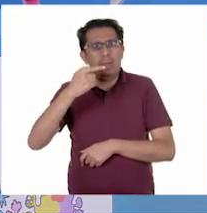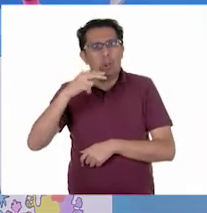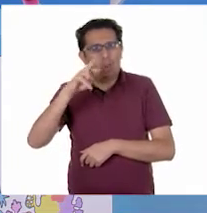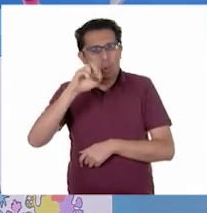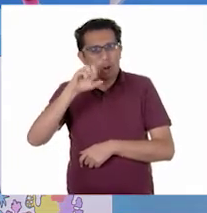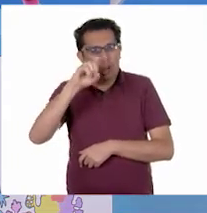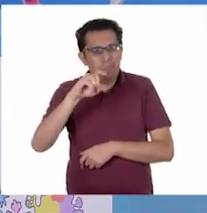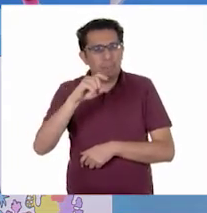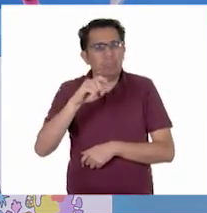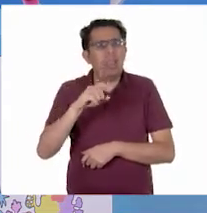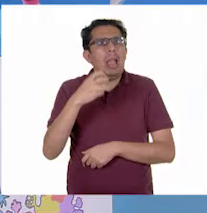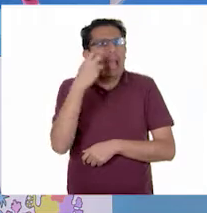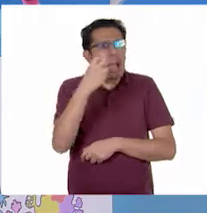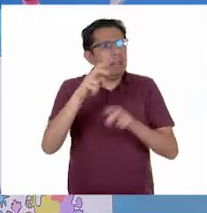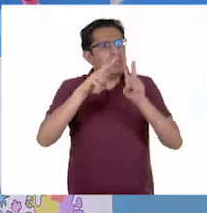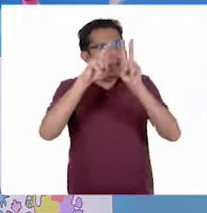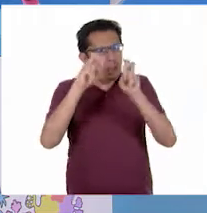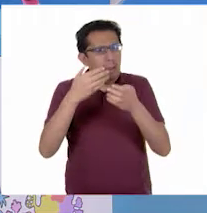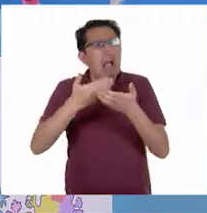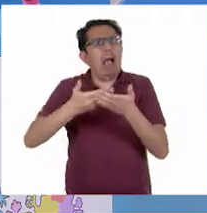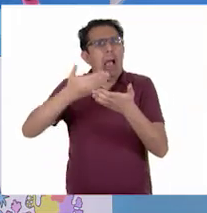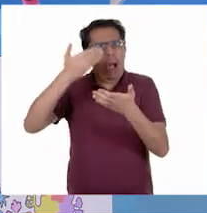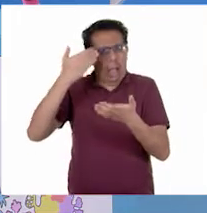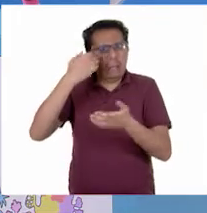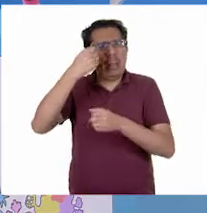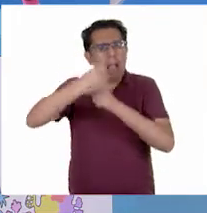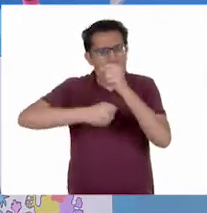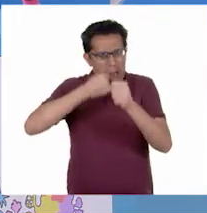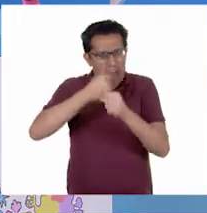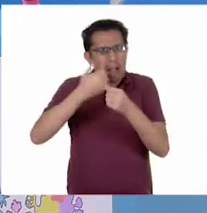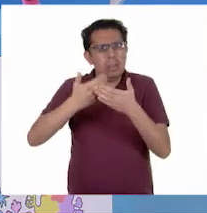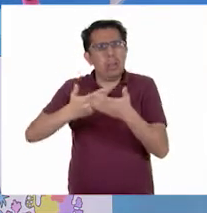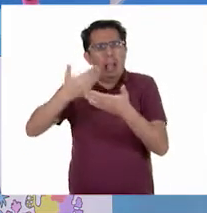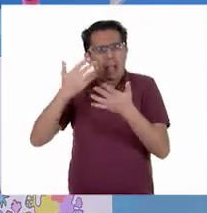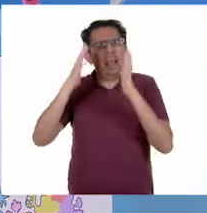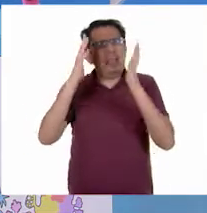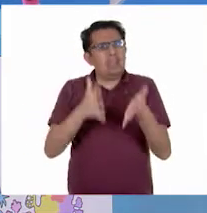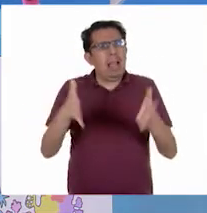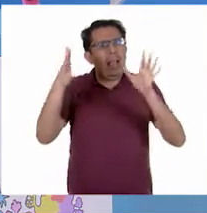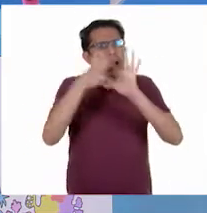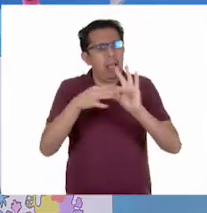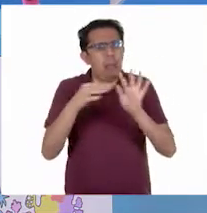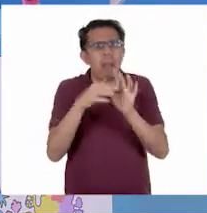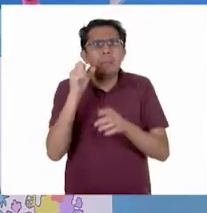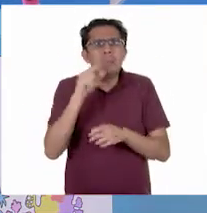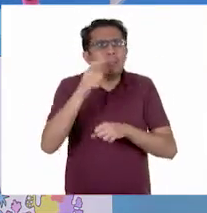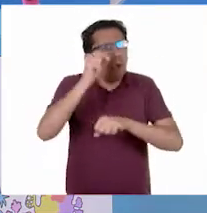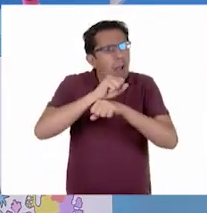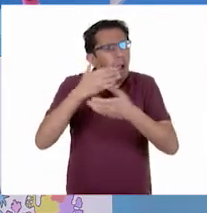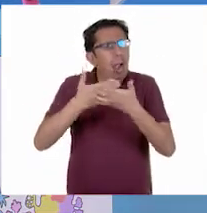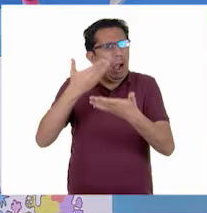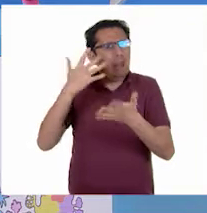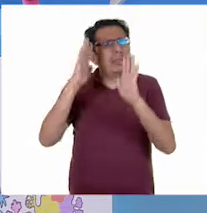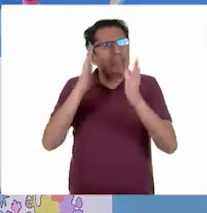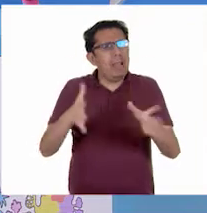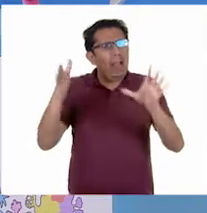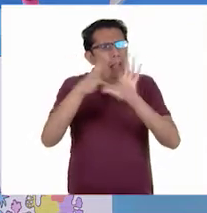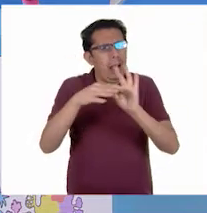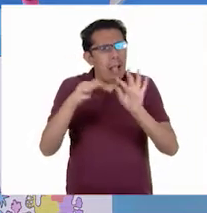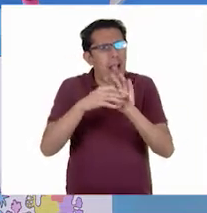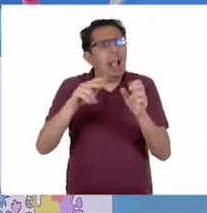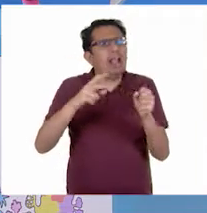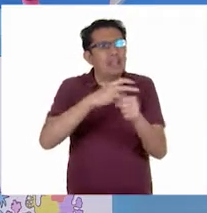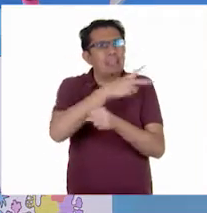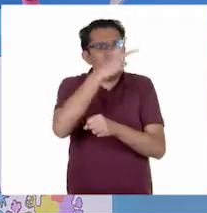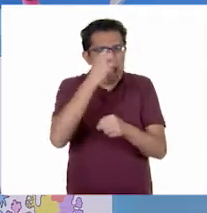había dicho Larisa, se ha abordado en grados anteriores, hablamos un poco de todo esto la semana pasada. Sí, en la segunda clase de esta